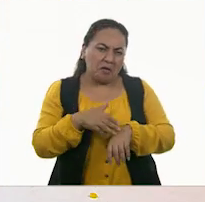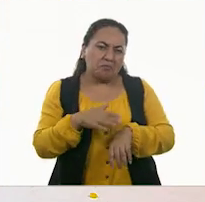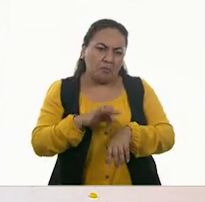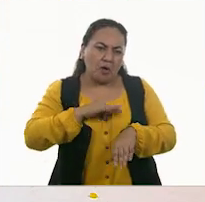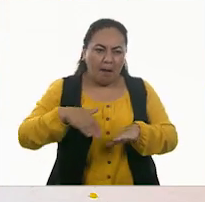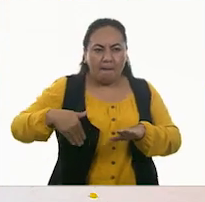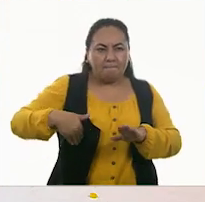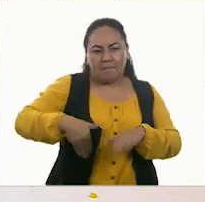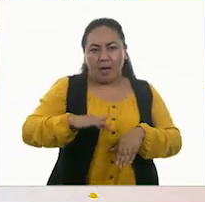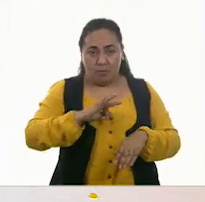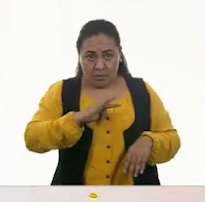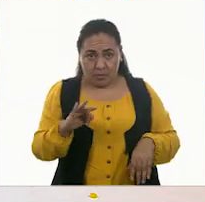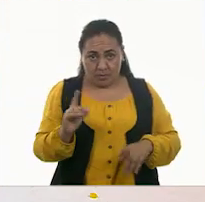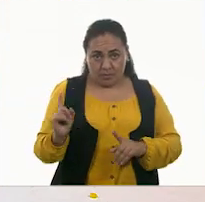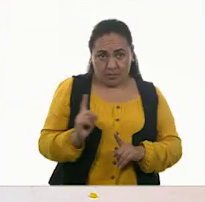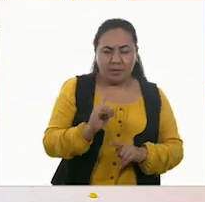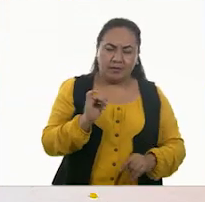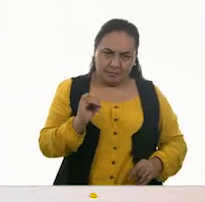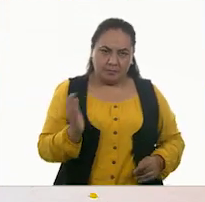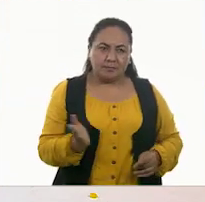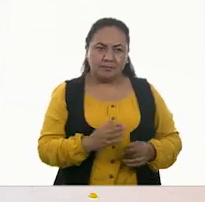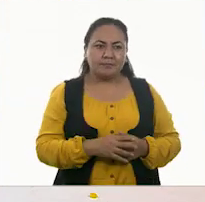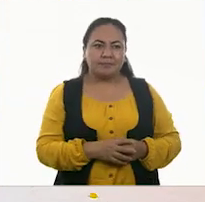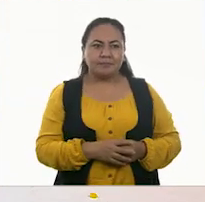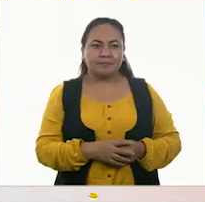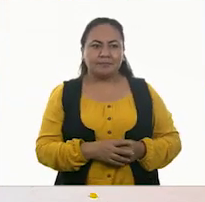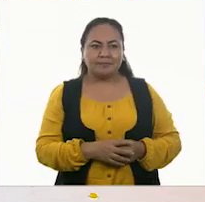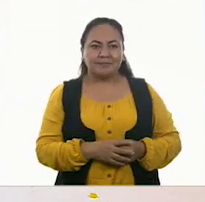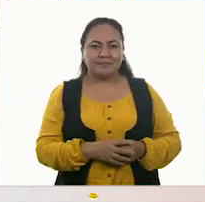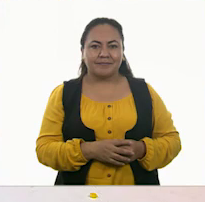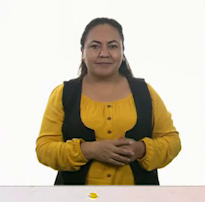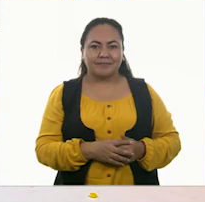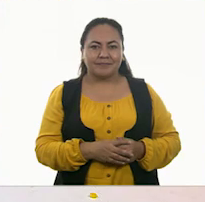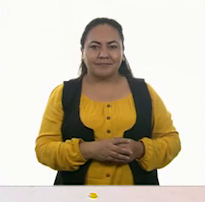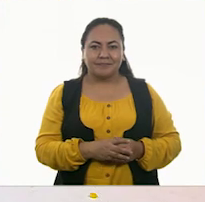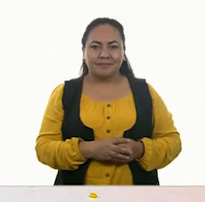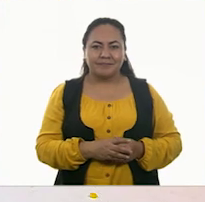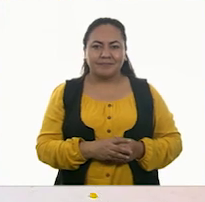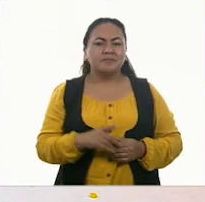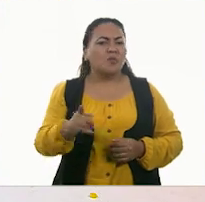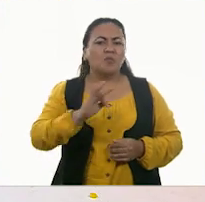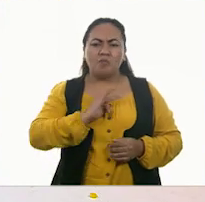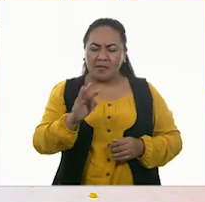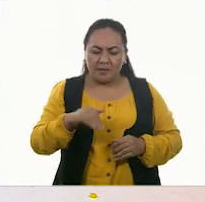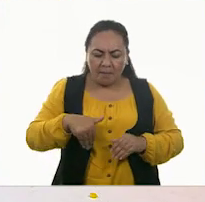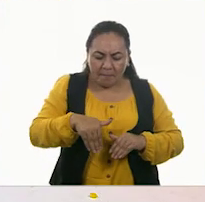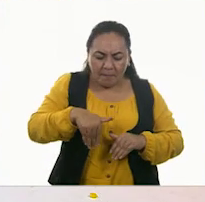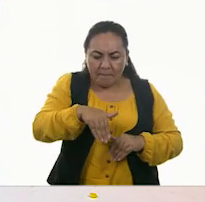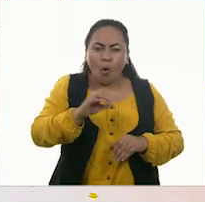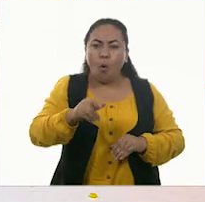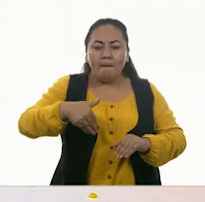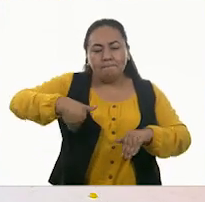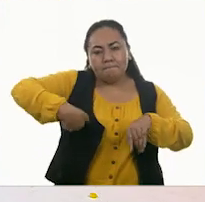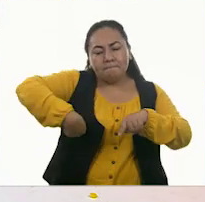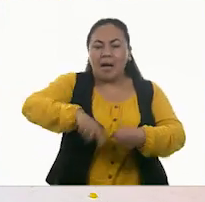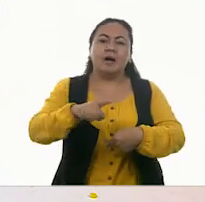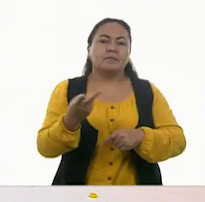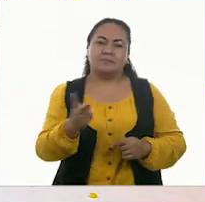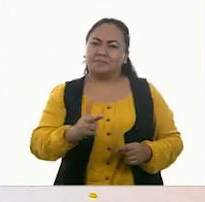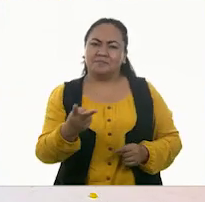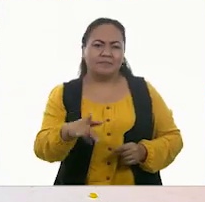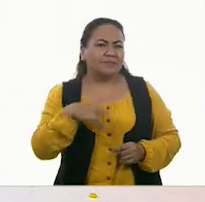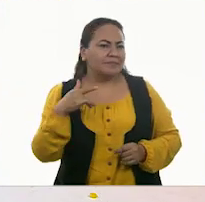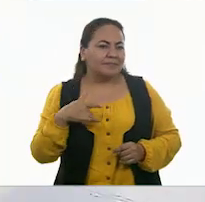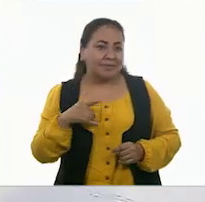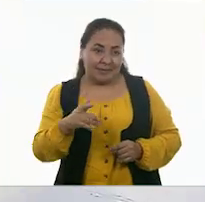¿Puedo acercarlo un poco más? Claro. Estás trabajando con el pie. Tú puedes empujar, patear, lo que tú quieras. Ya lo vimos hace rato. Exacto.